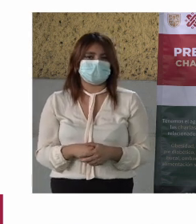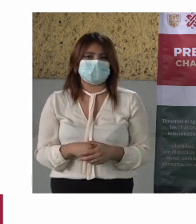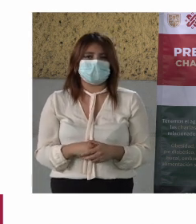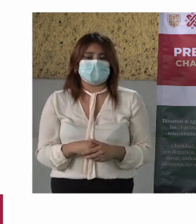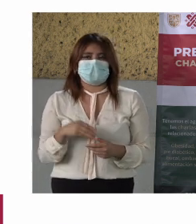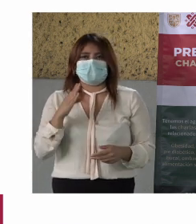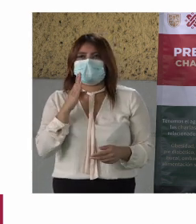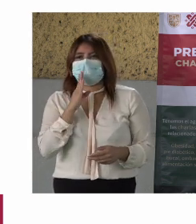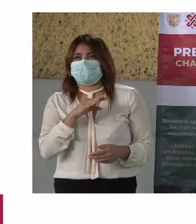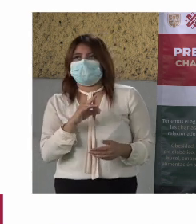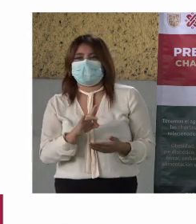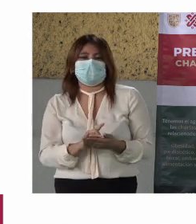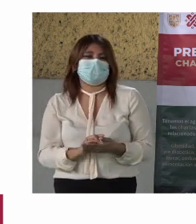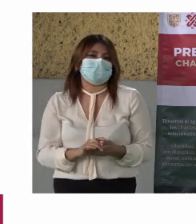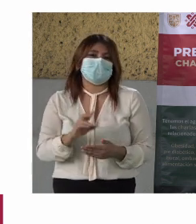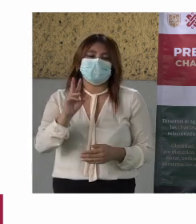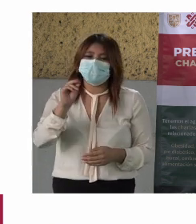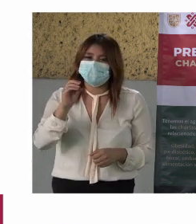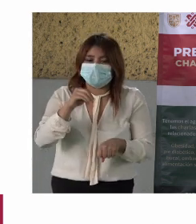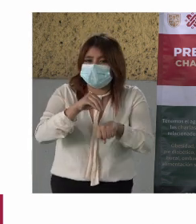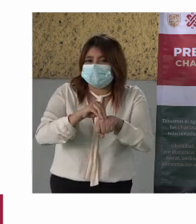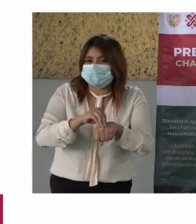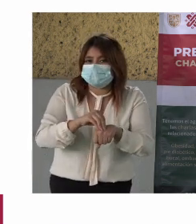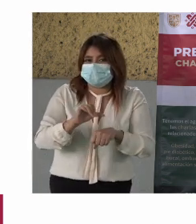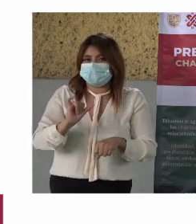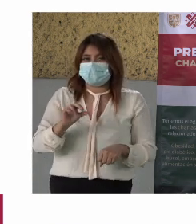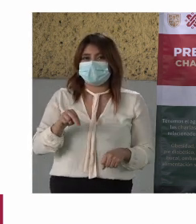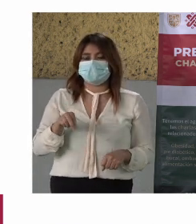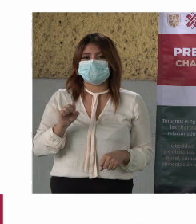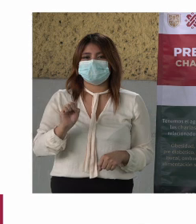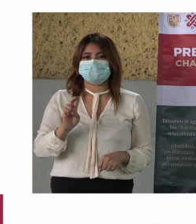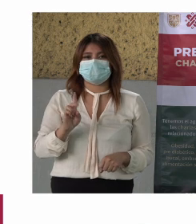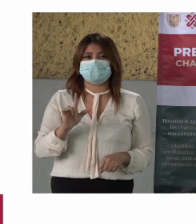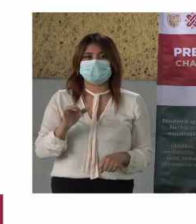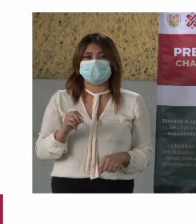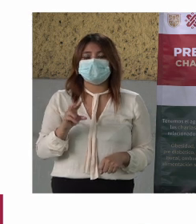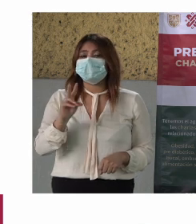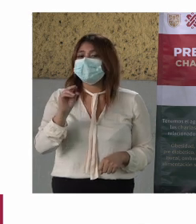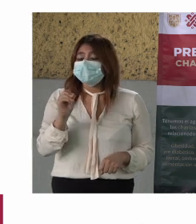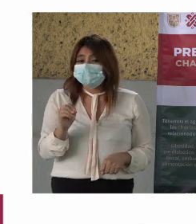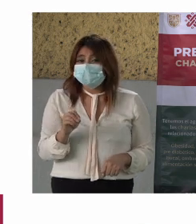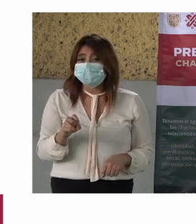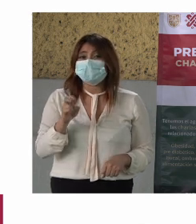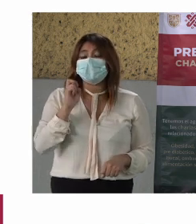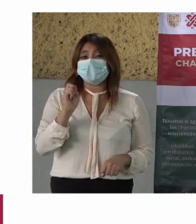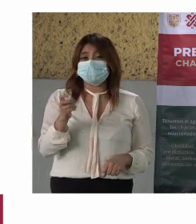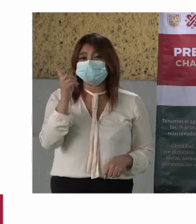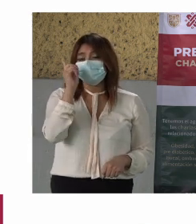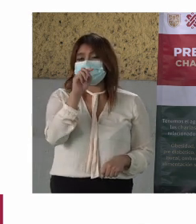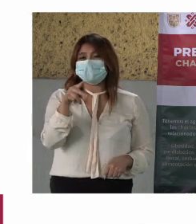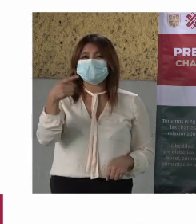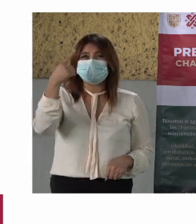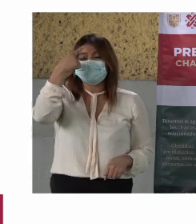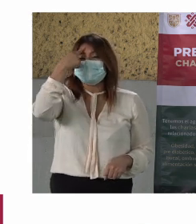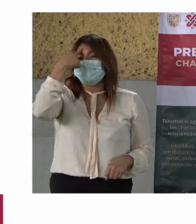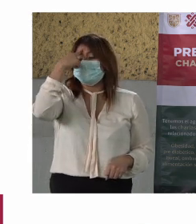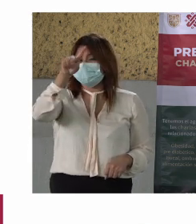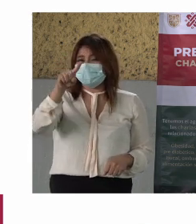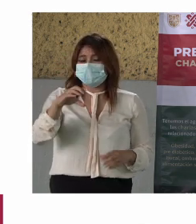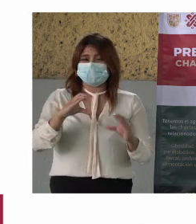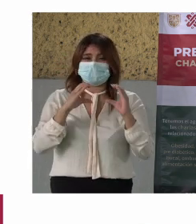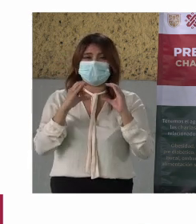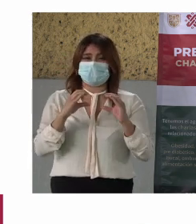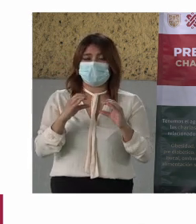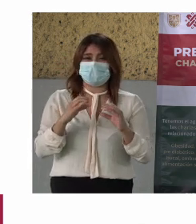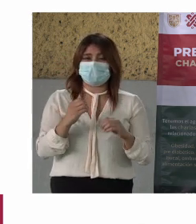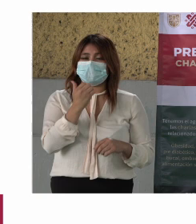castigo y por eso les vamos a poner insulina, no, sino porque incluso es más fácil controlar la glucosa cuando estamos en tratamiento con insulina.